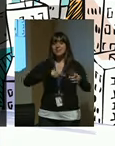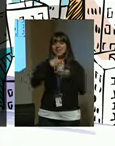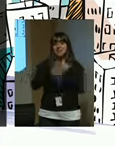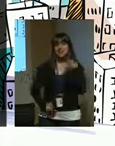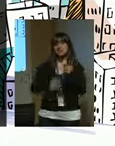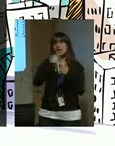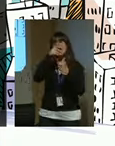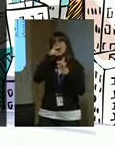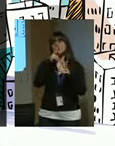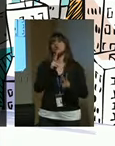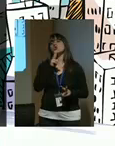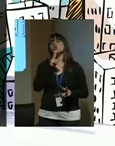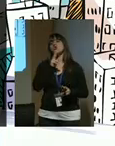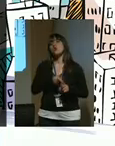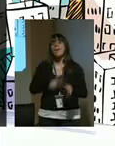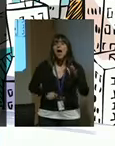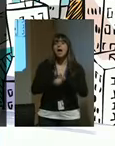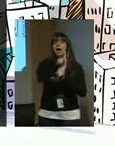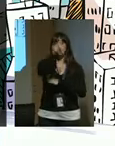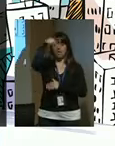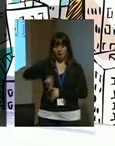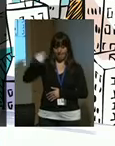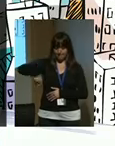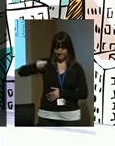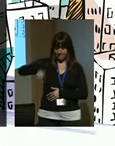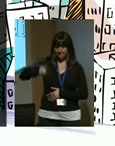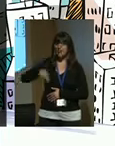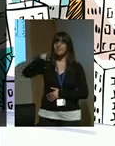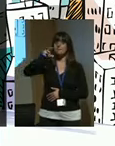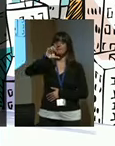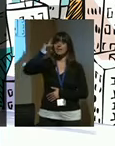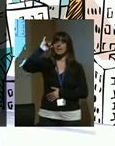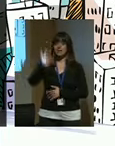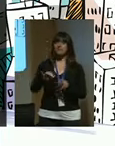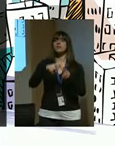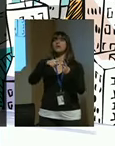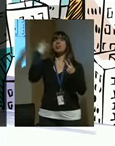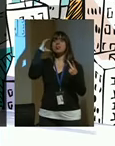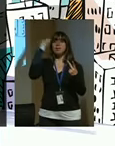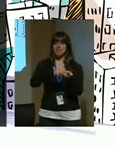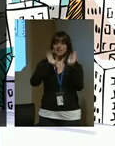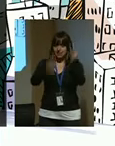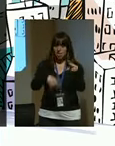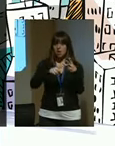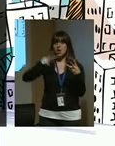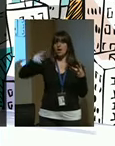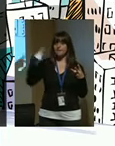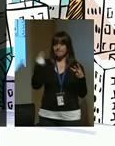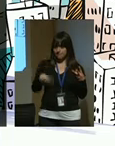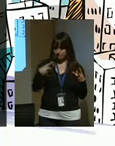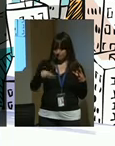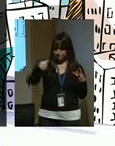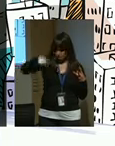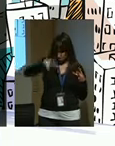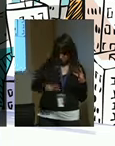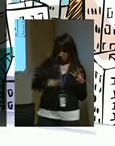2003 a 2011. En la actualidad es presidente de PREDIF, de CERMI Castilla y León y vicepresidente de la Federación Nacional